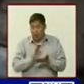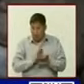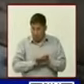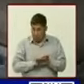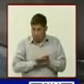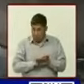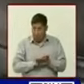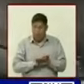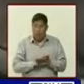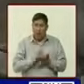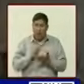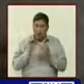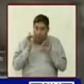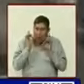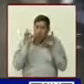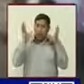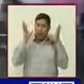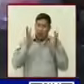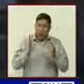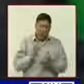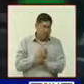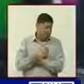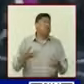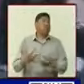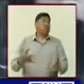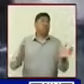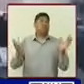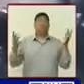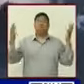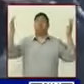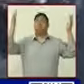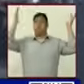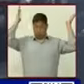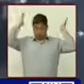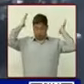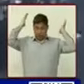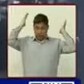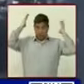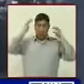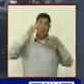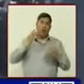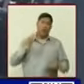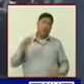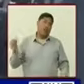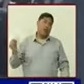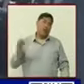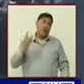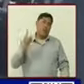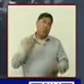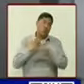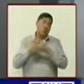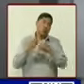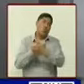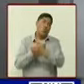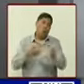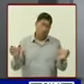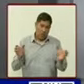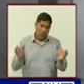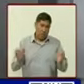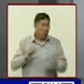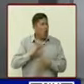una explosión los sorprendió. El fuego se expandió rápidamente en la cocina y en uno de los dormitorios.